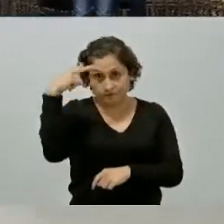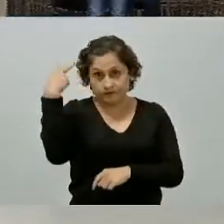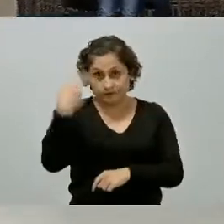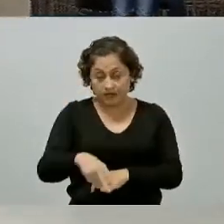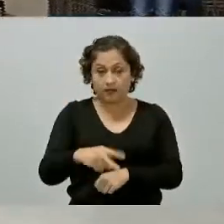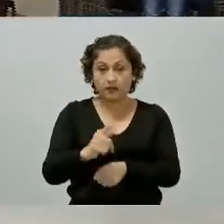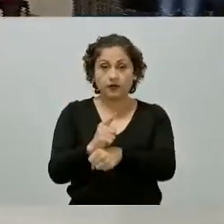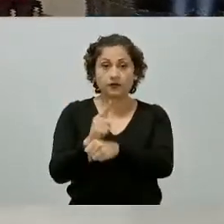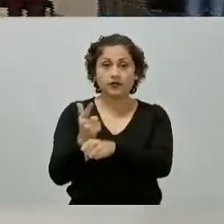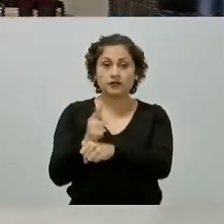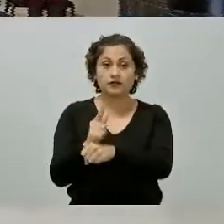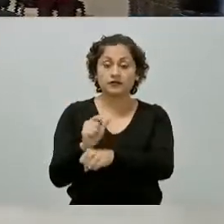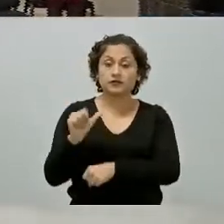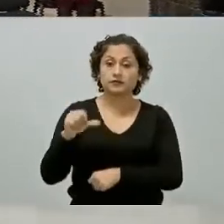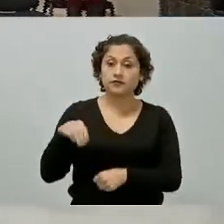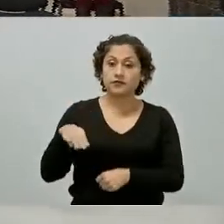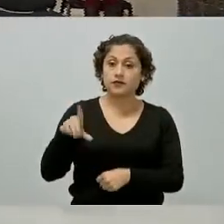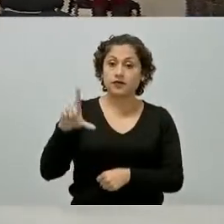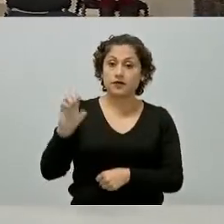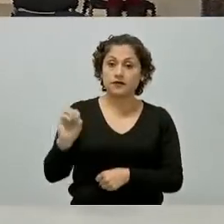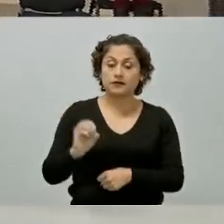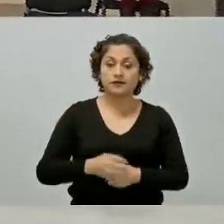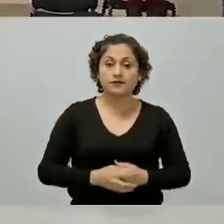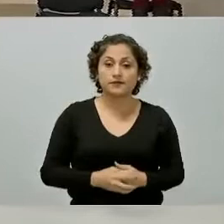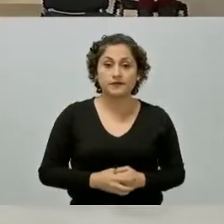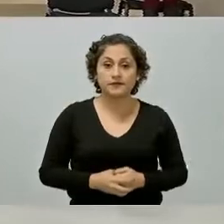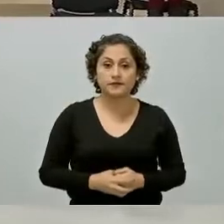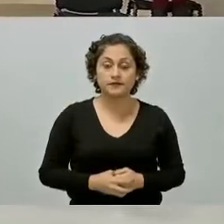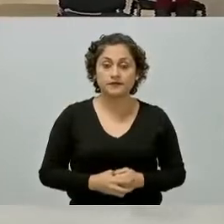licenciado Andrés Manuel López Obrador